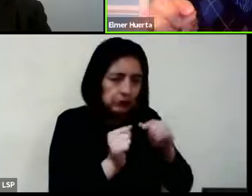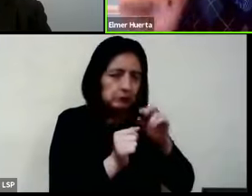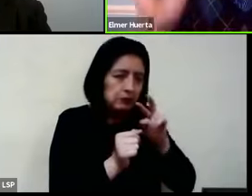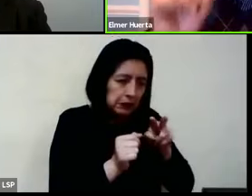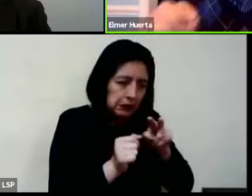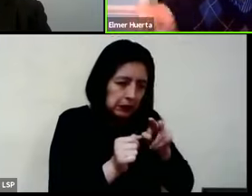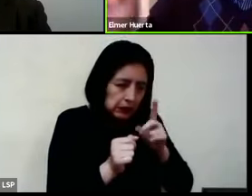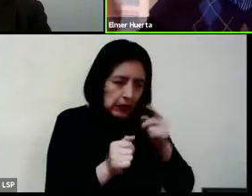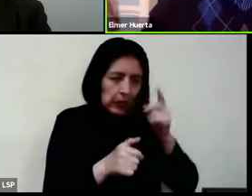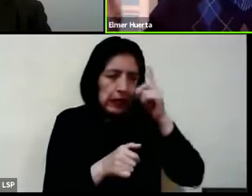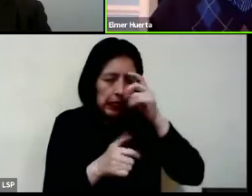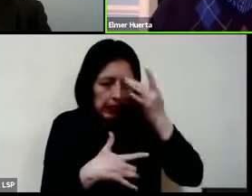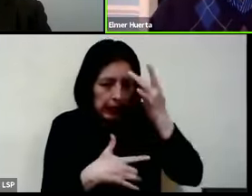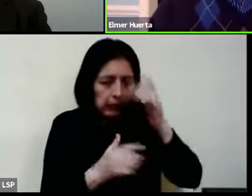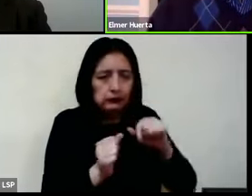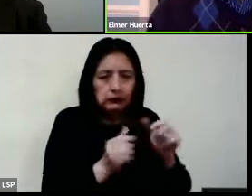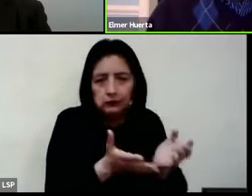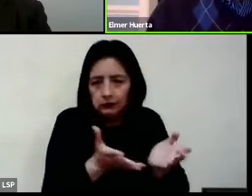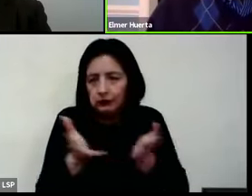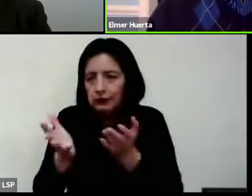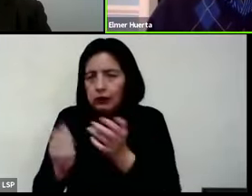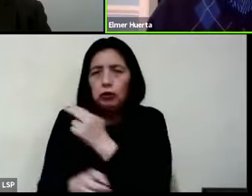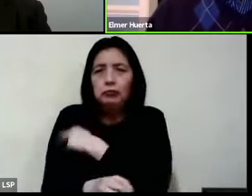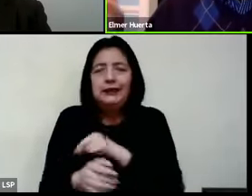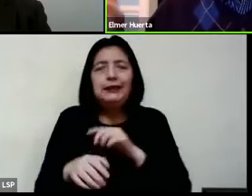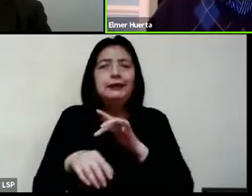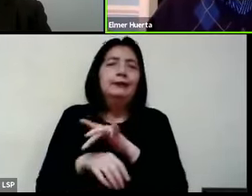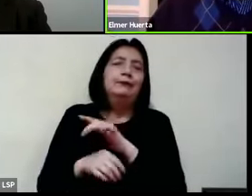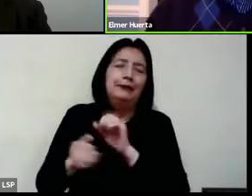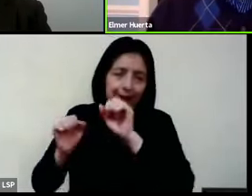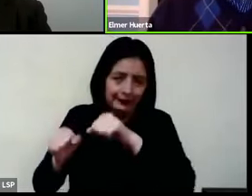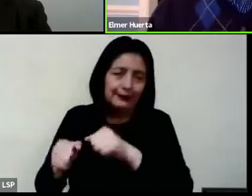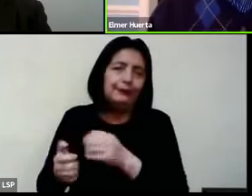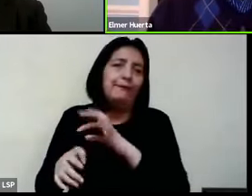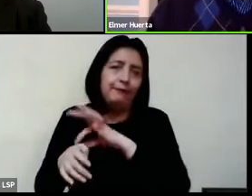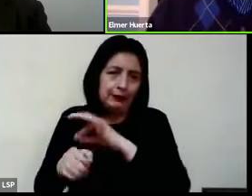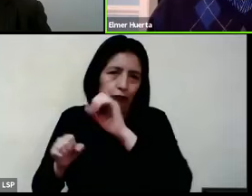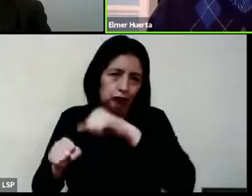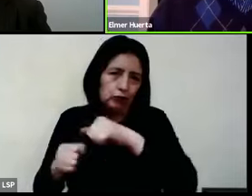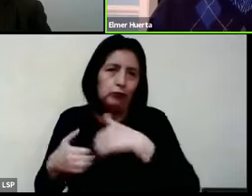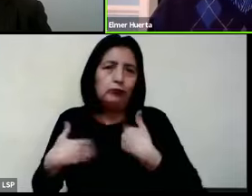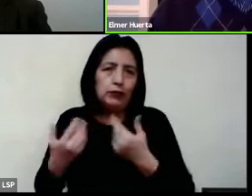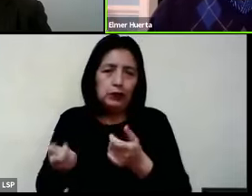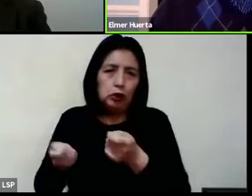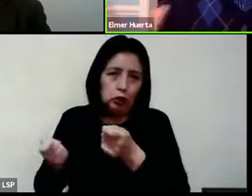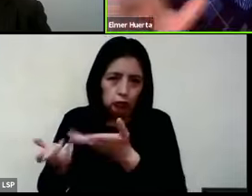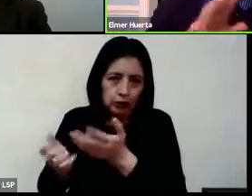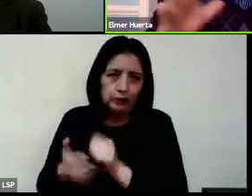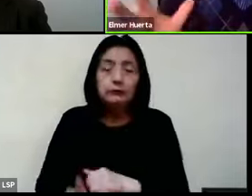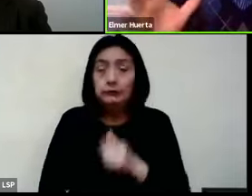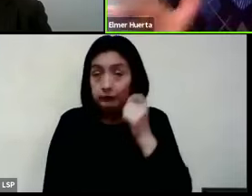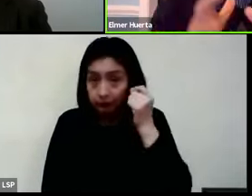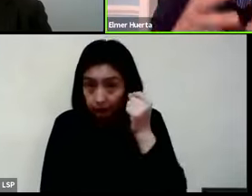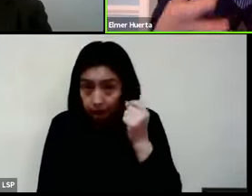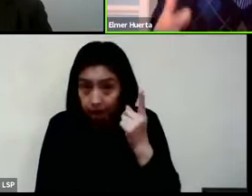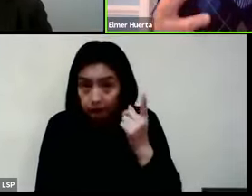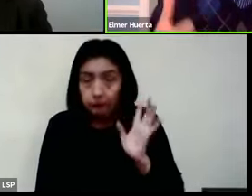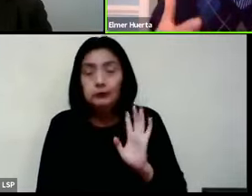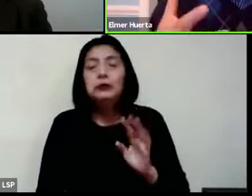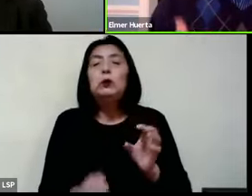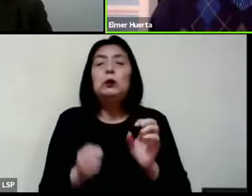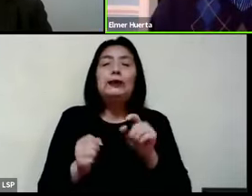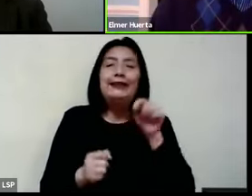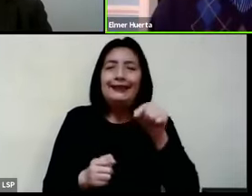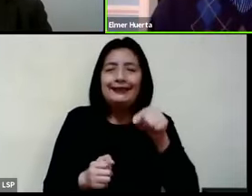complicación y de hacer que llegue al hospital temprano para que los médicos lo manejen. ¿Ok? Entonces, eso es